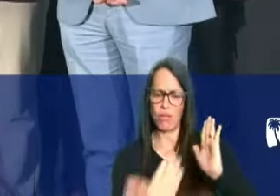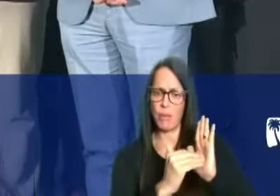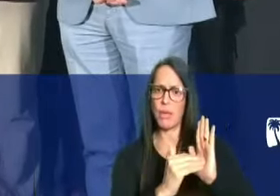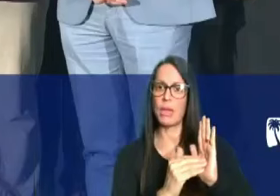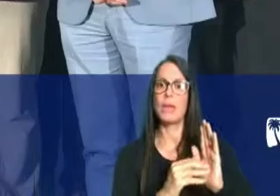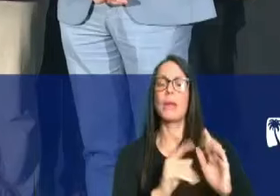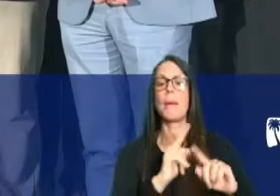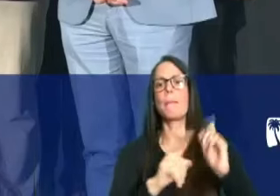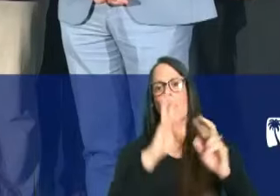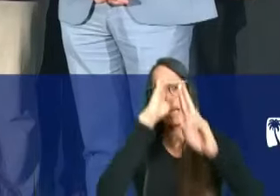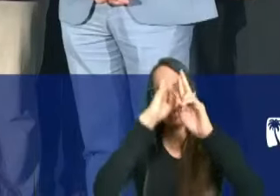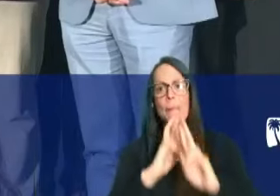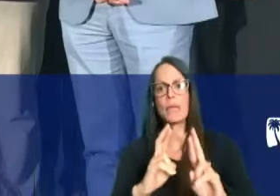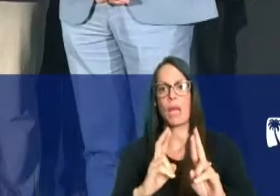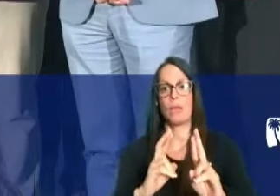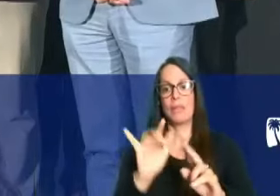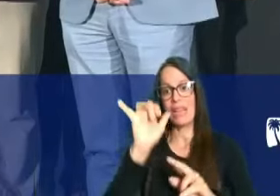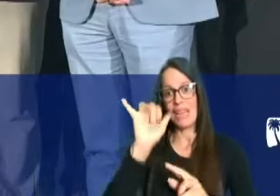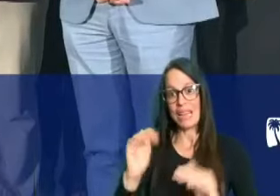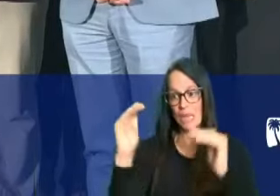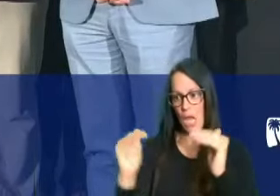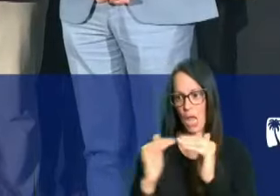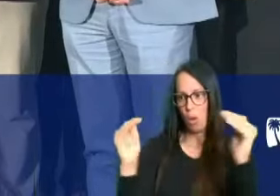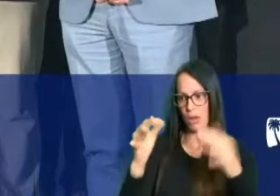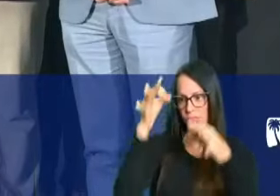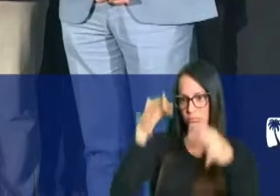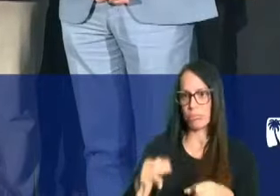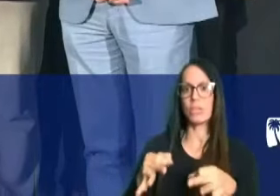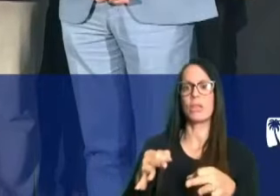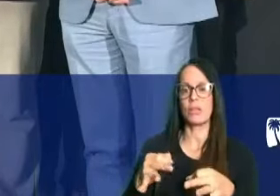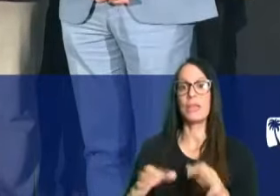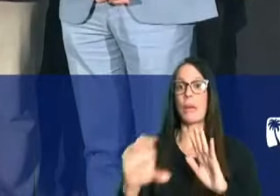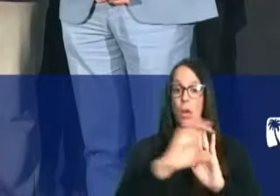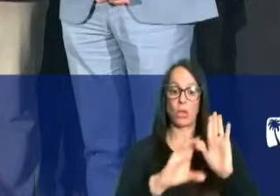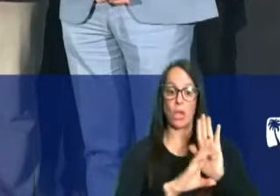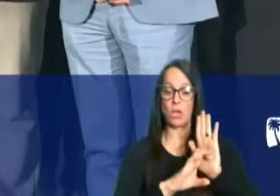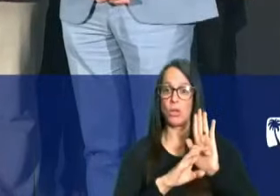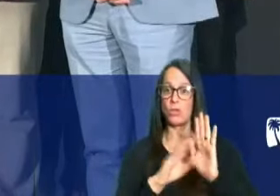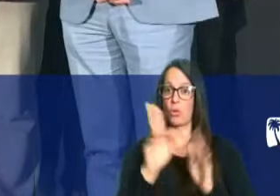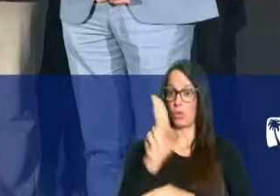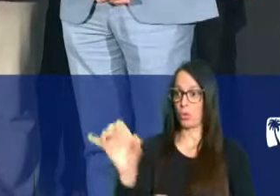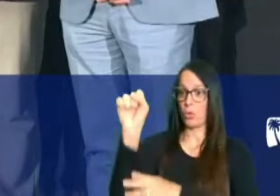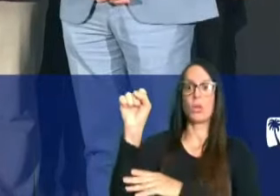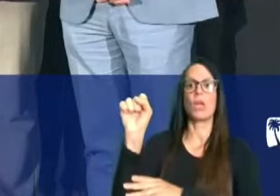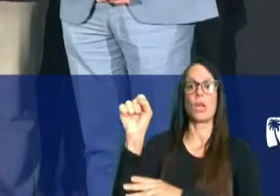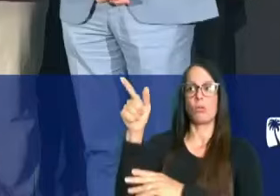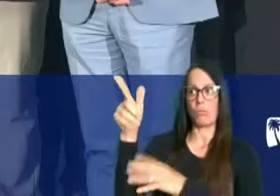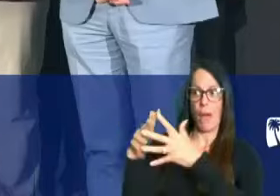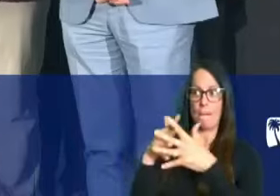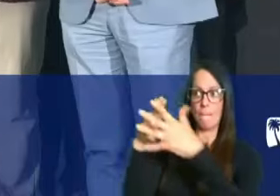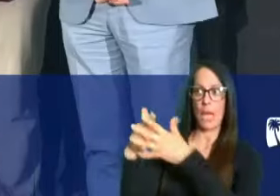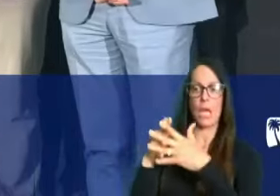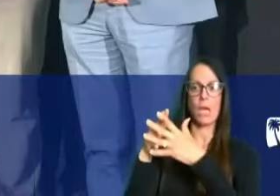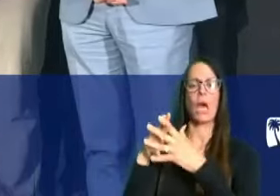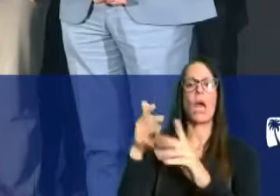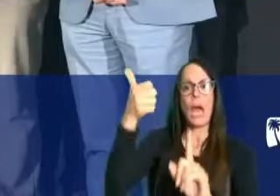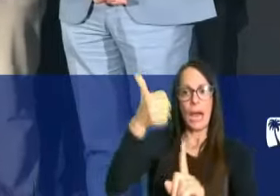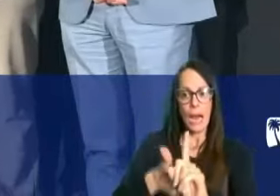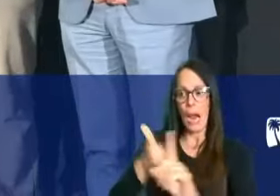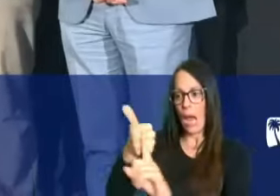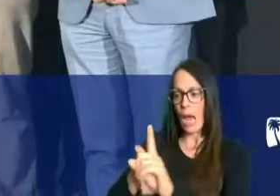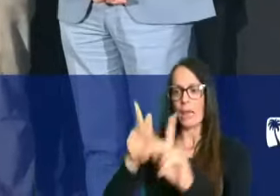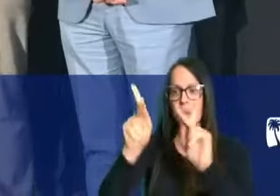democracia y la libertad de expresión que garantice la Constitución de los Estados Unidos de América dice que cada cual puede pensar y creer en lo que